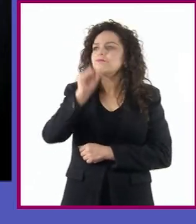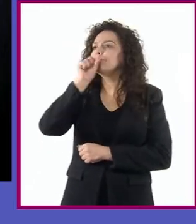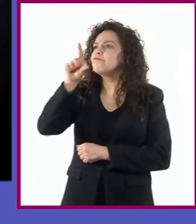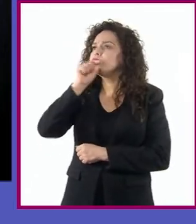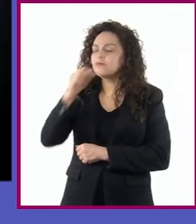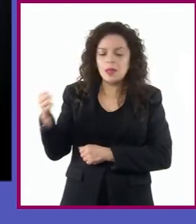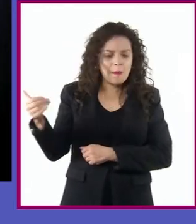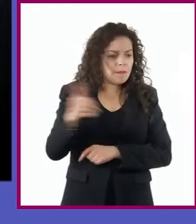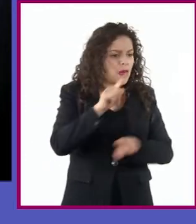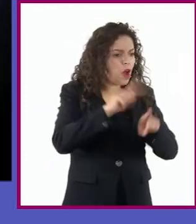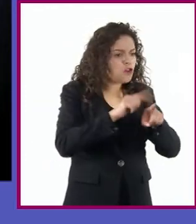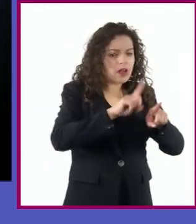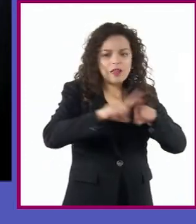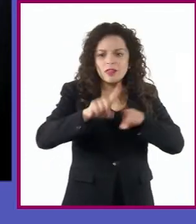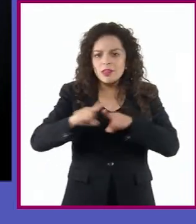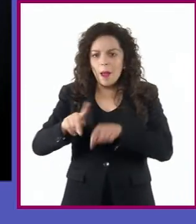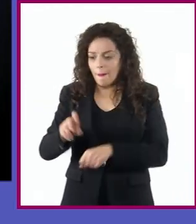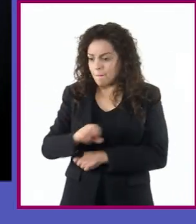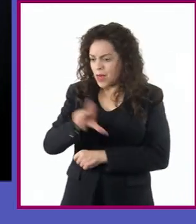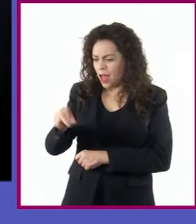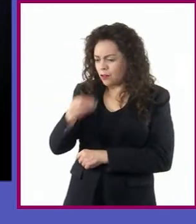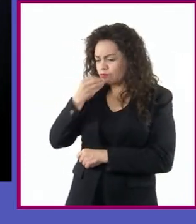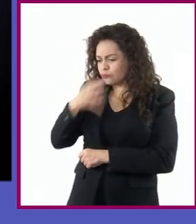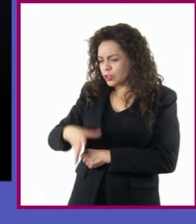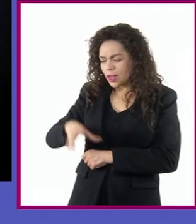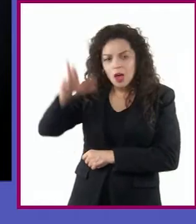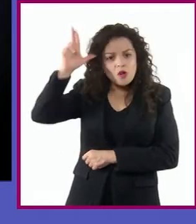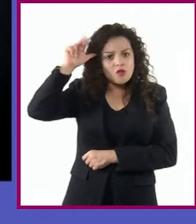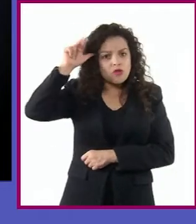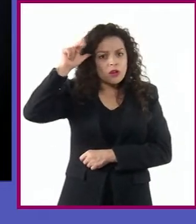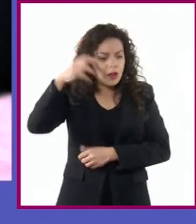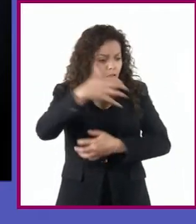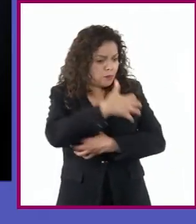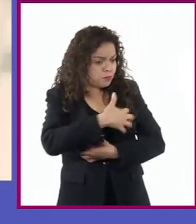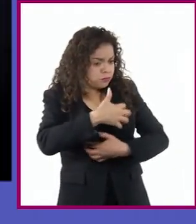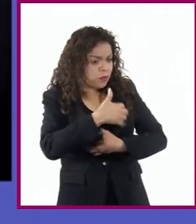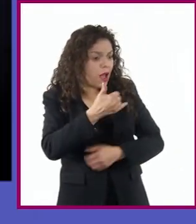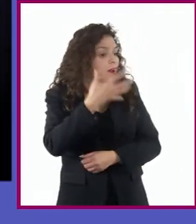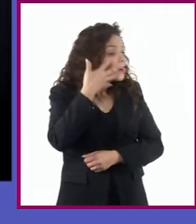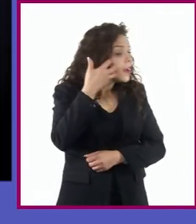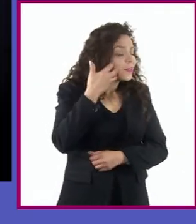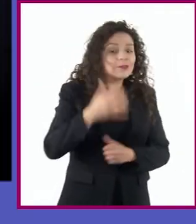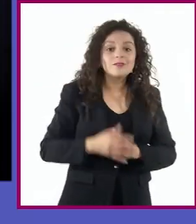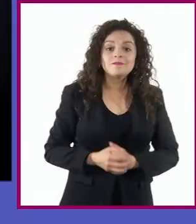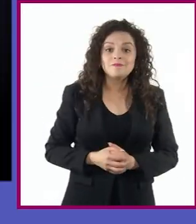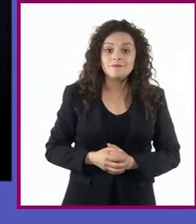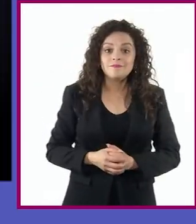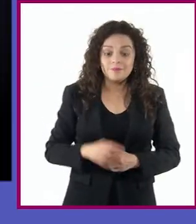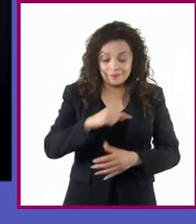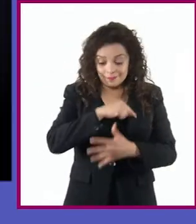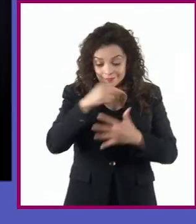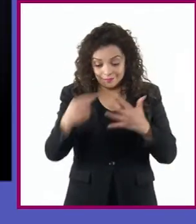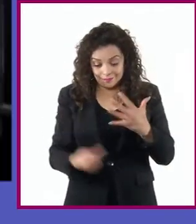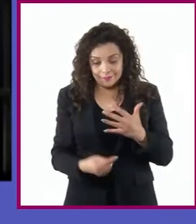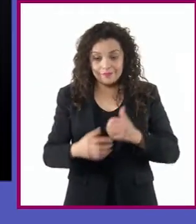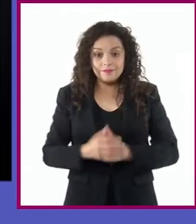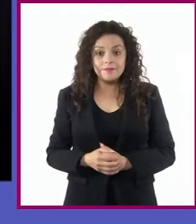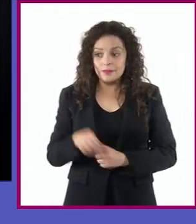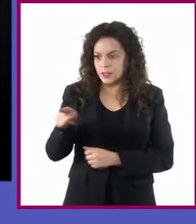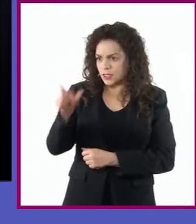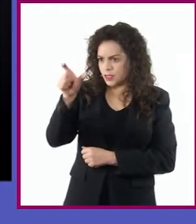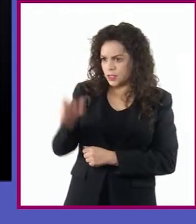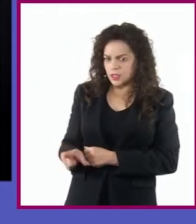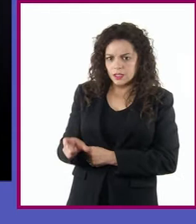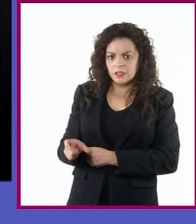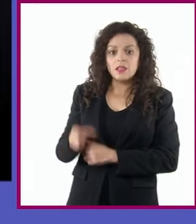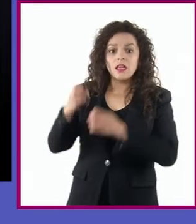un hermoso perro, conejos, un monito y un gato. Aquí, el personaje se encuentra preso por